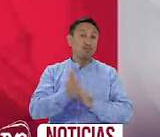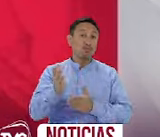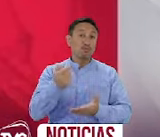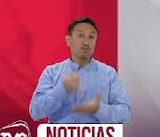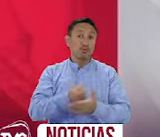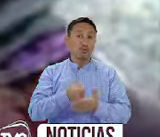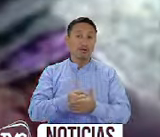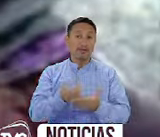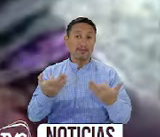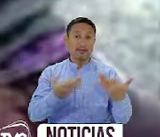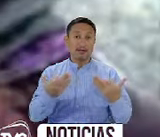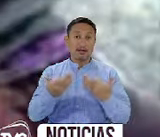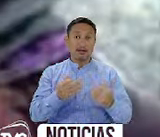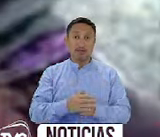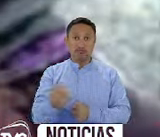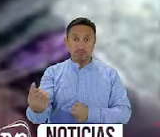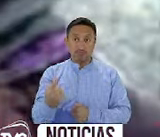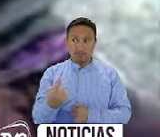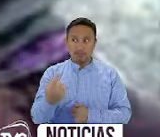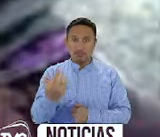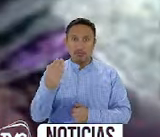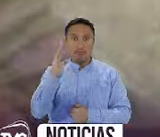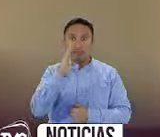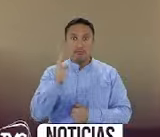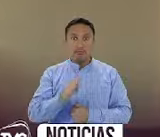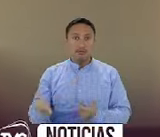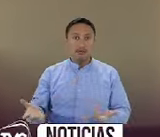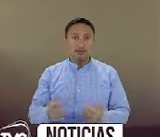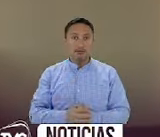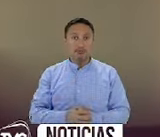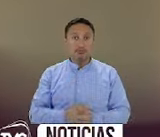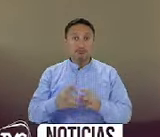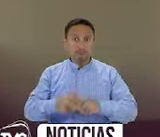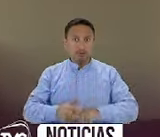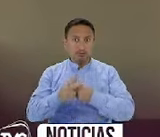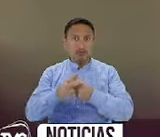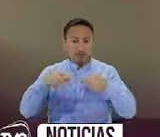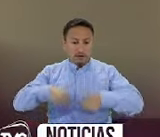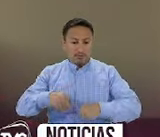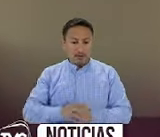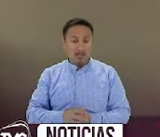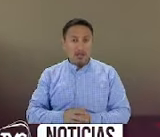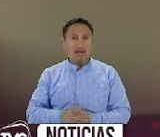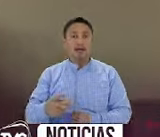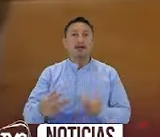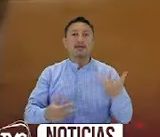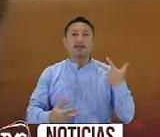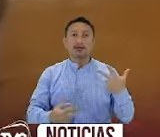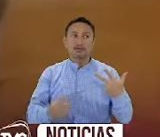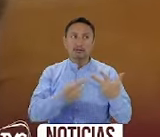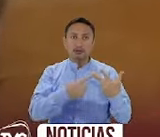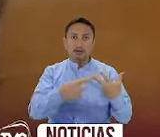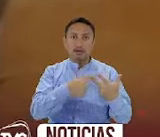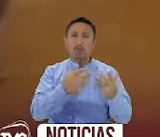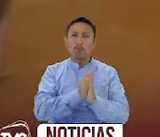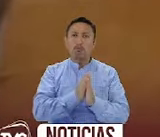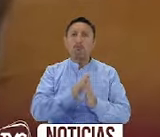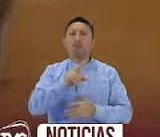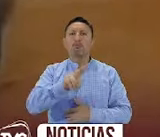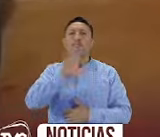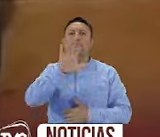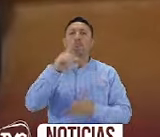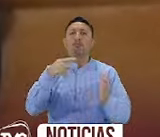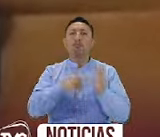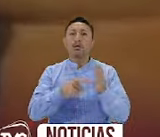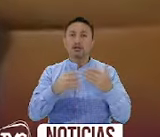y jamás regresó. A partir de aquello, los hoy sentenciados pedían $25,000 para